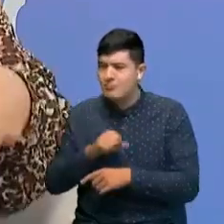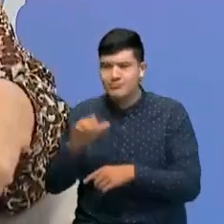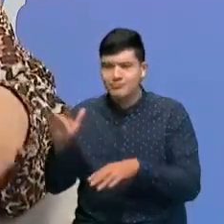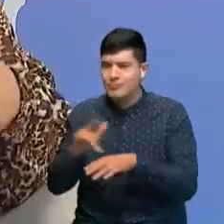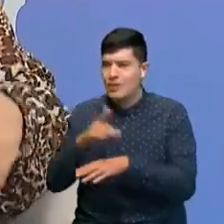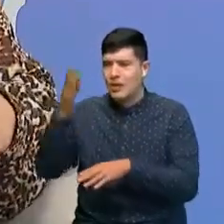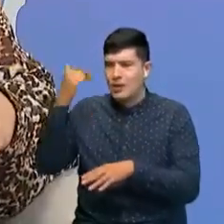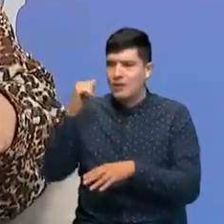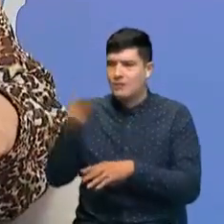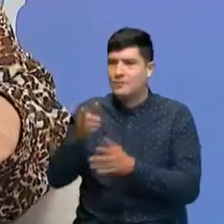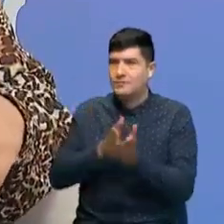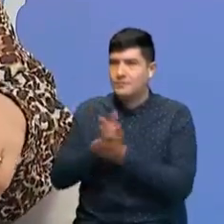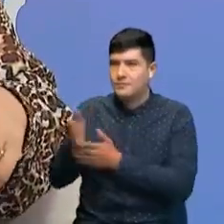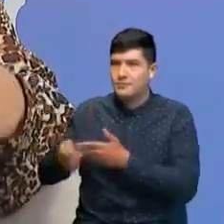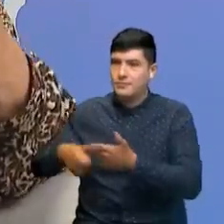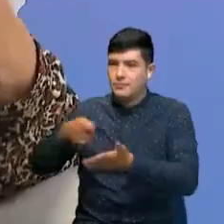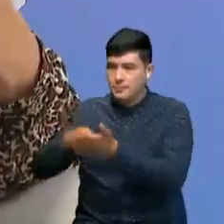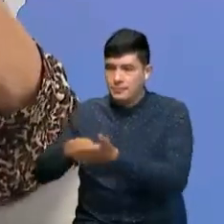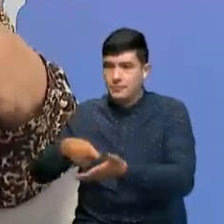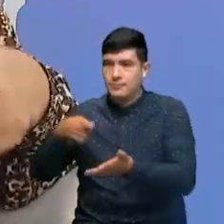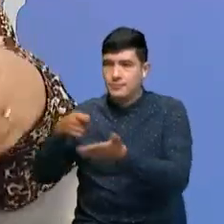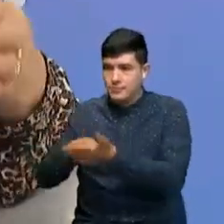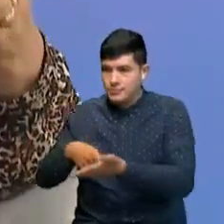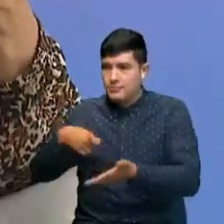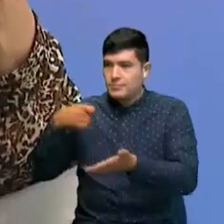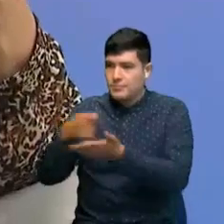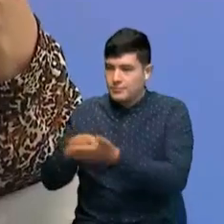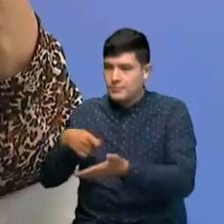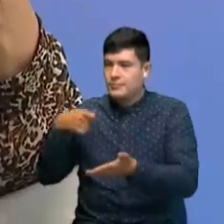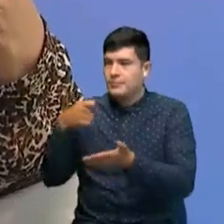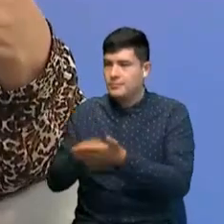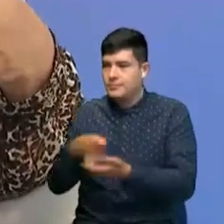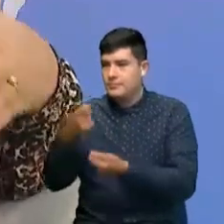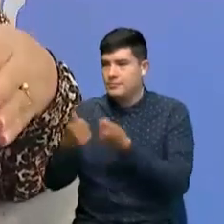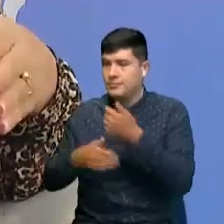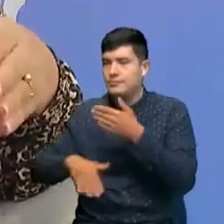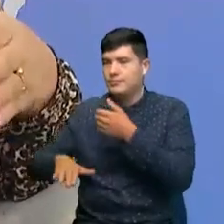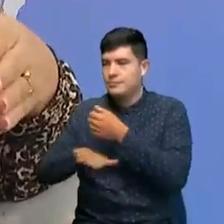haber seguido cotizando, haciendo sus cotizaciones